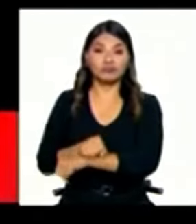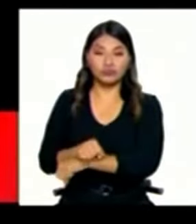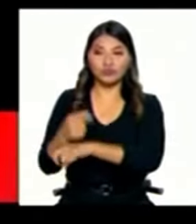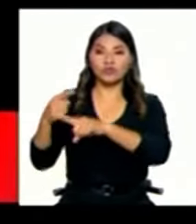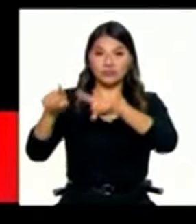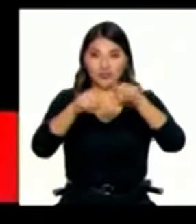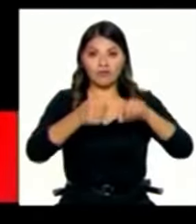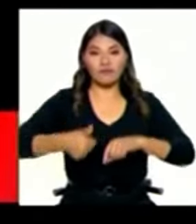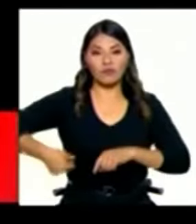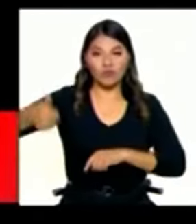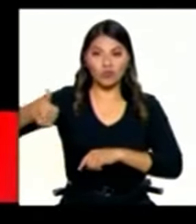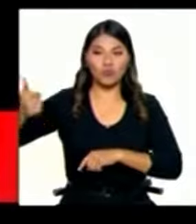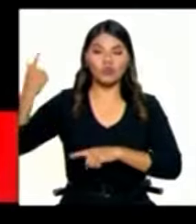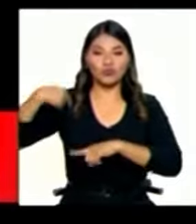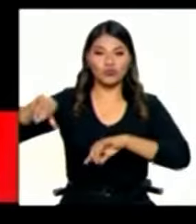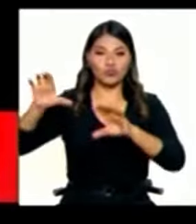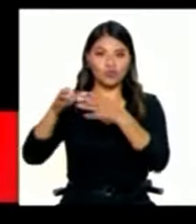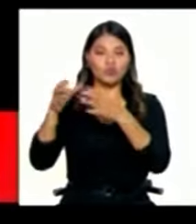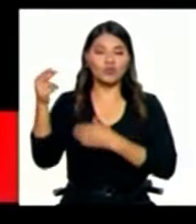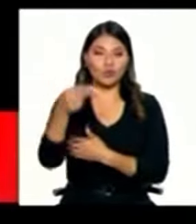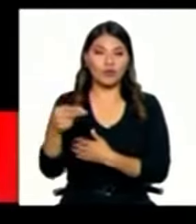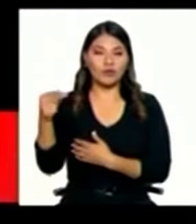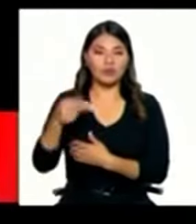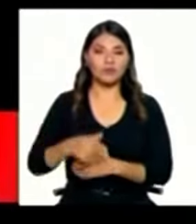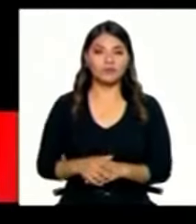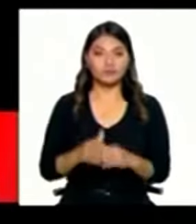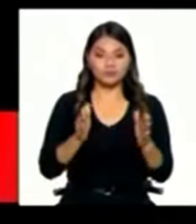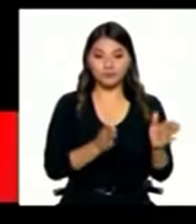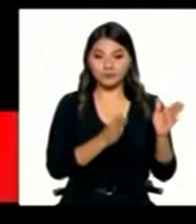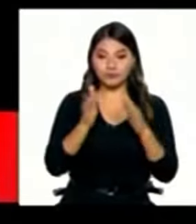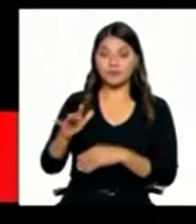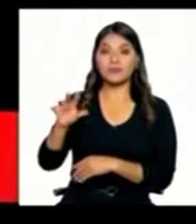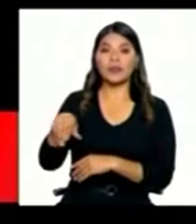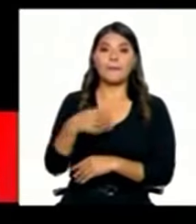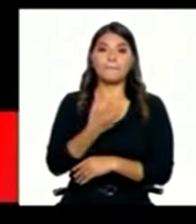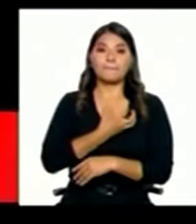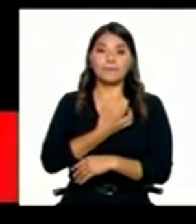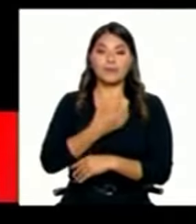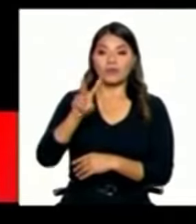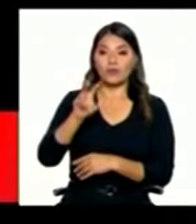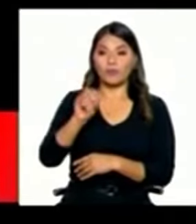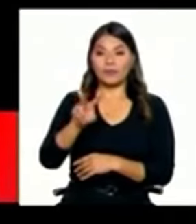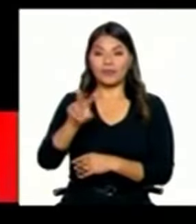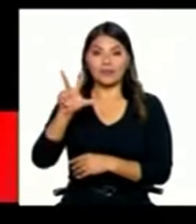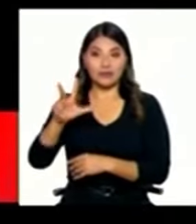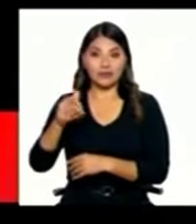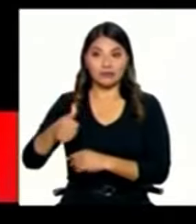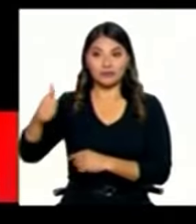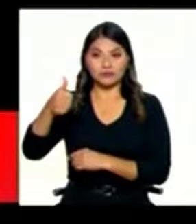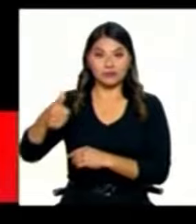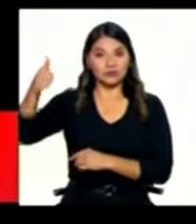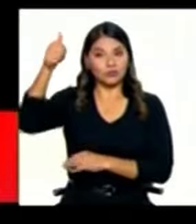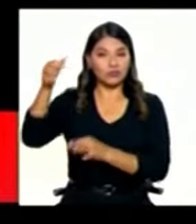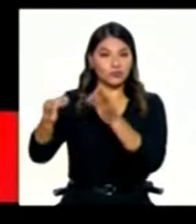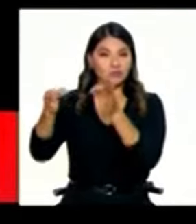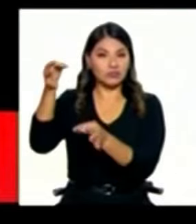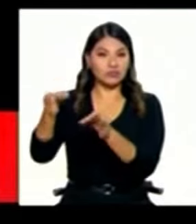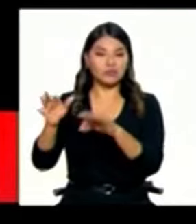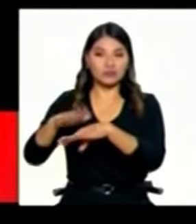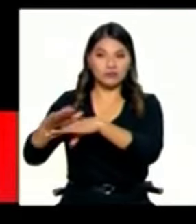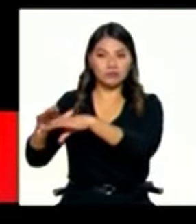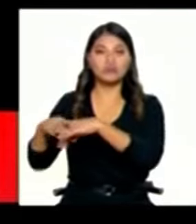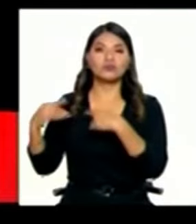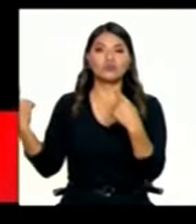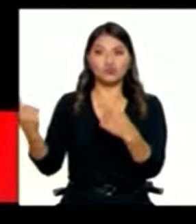autoridades de la ciudad de Huancayo. En mayo del 2023, la Corte Suprema de Justicia